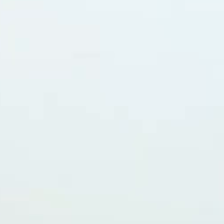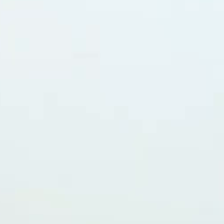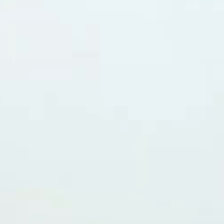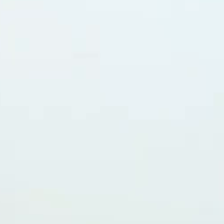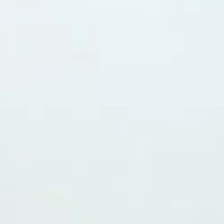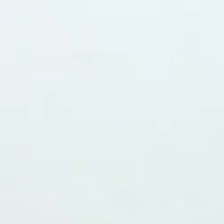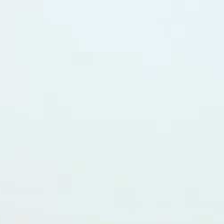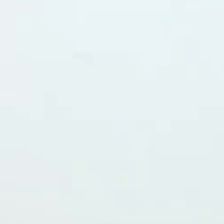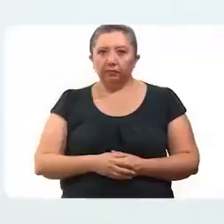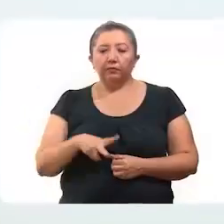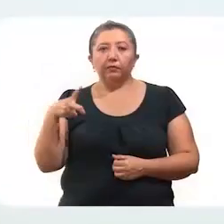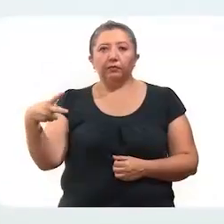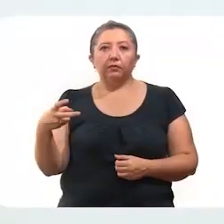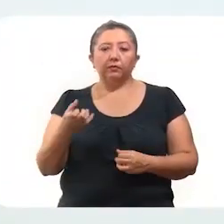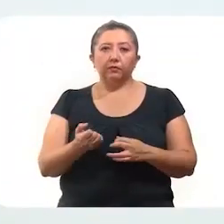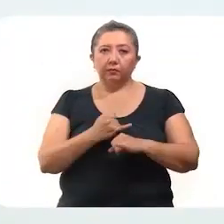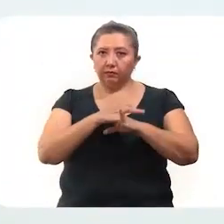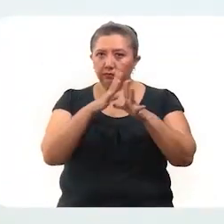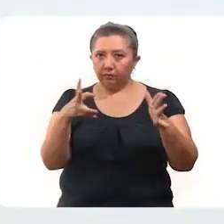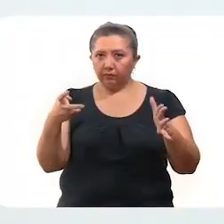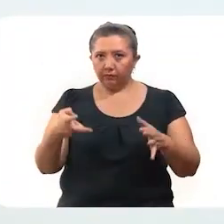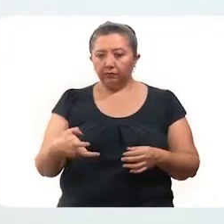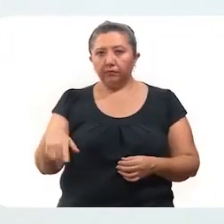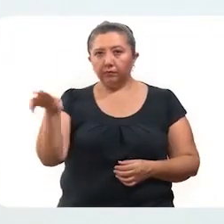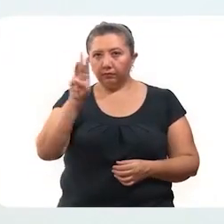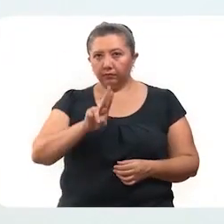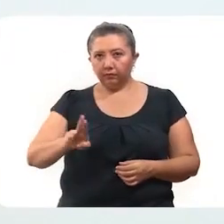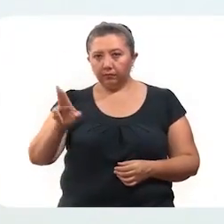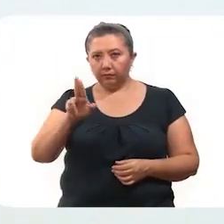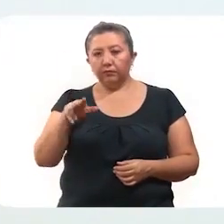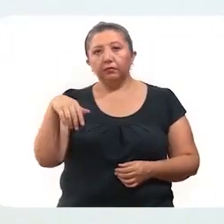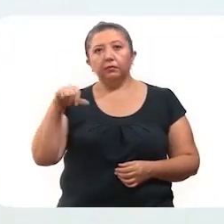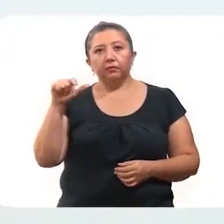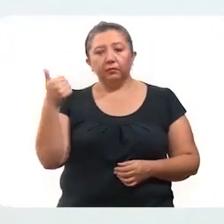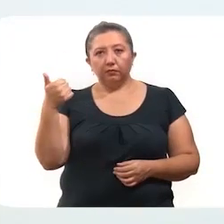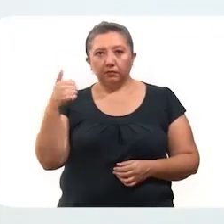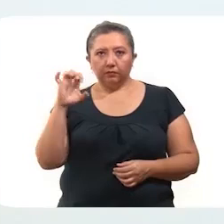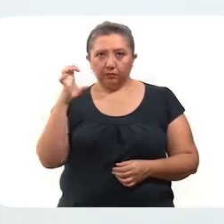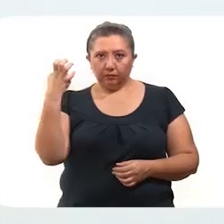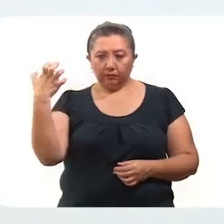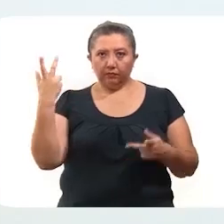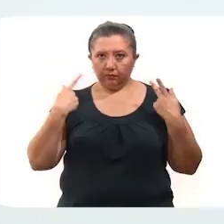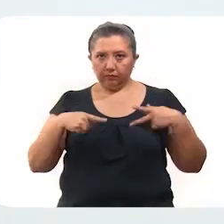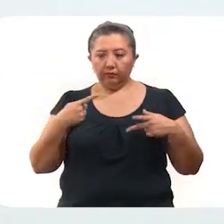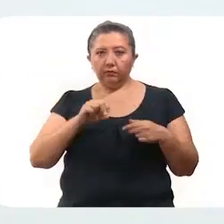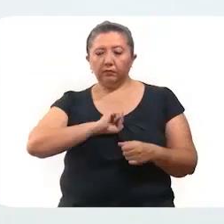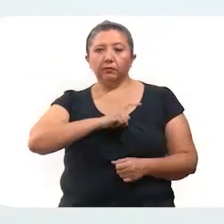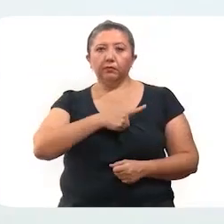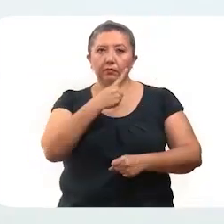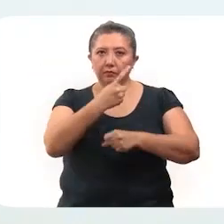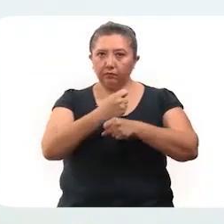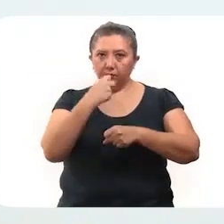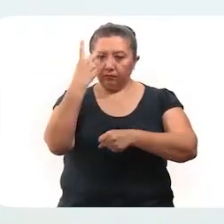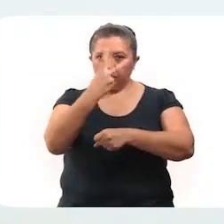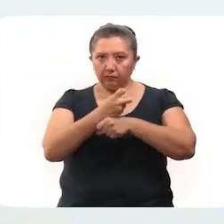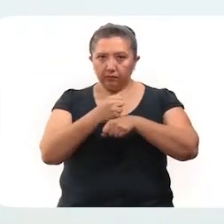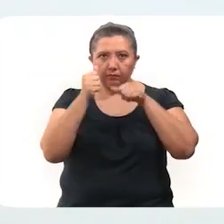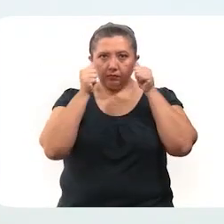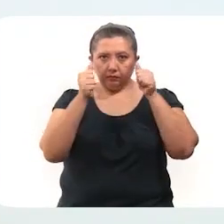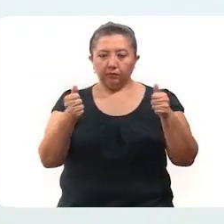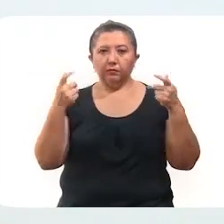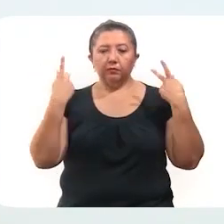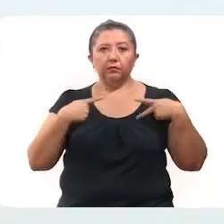Gracias, doctora. Este es el parte médico de este martes 11 de enero. Personal de salud de primera y segunda